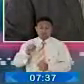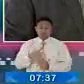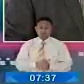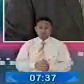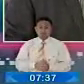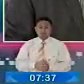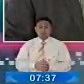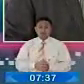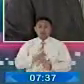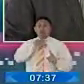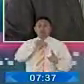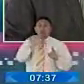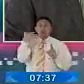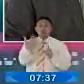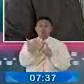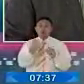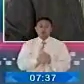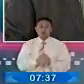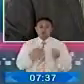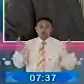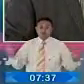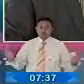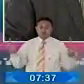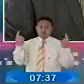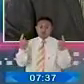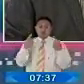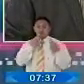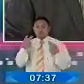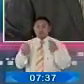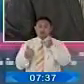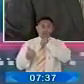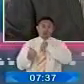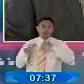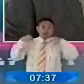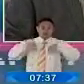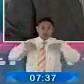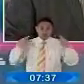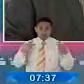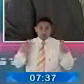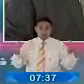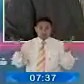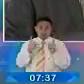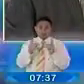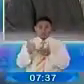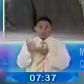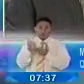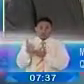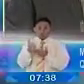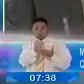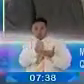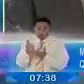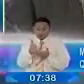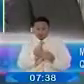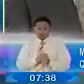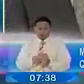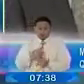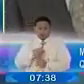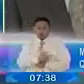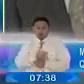sea una situación en la cual los dos nos veamos, o sea, los dos sectores se vean beneficiados y no solamente uno se lleve la